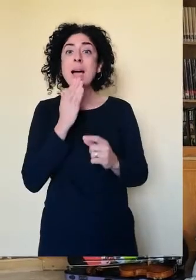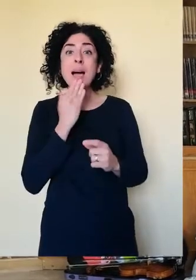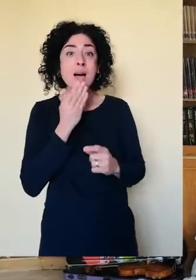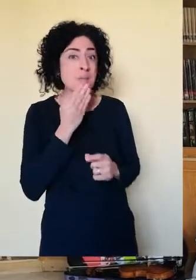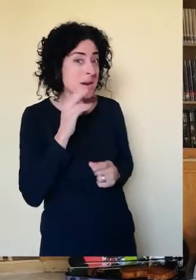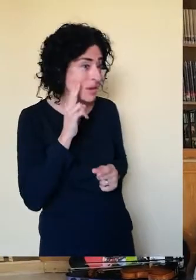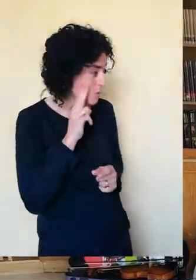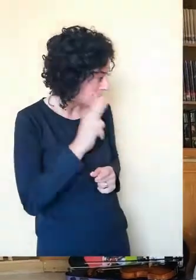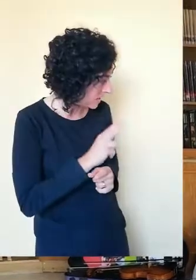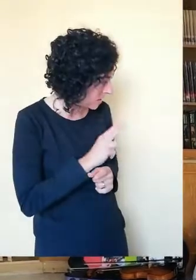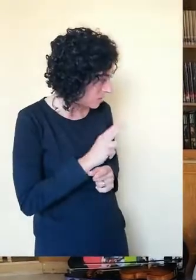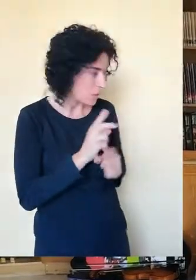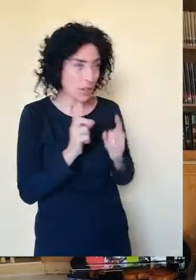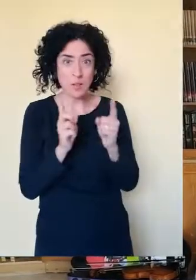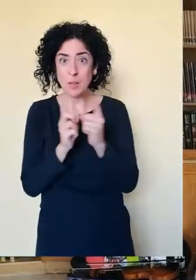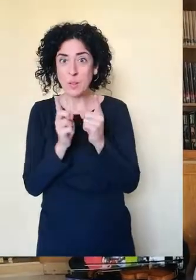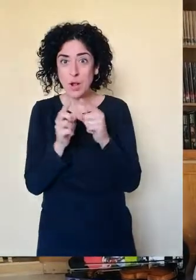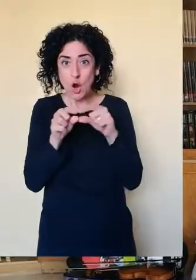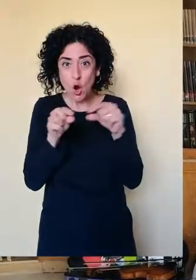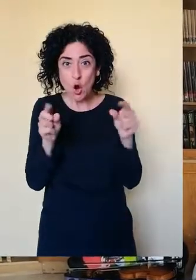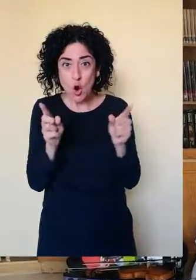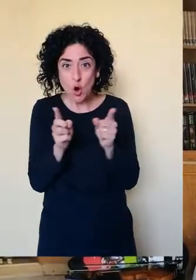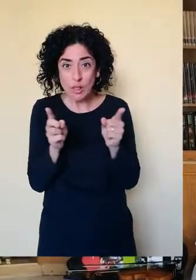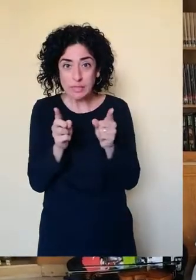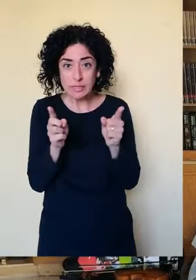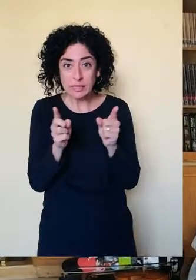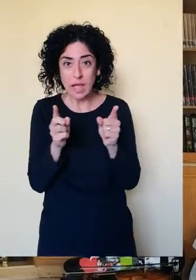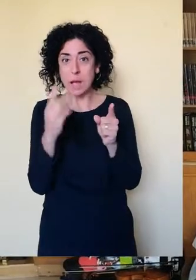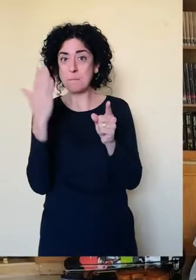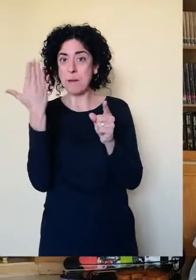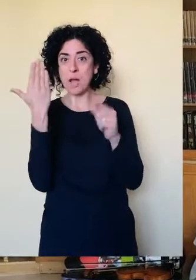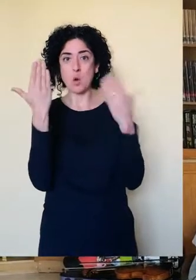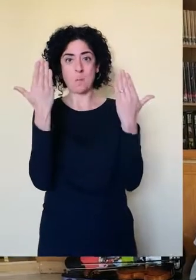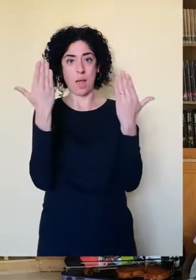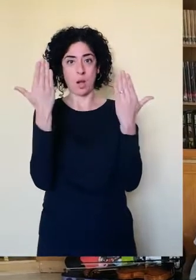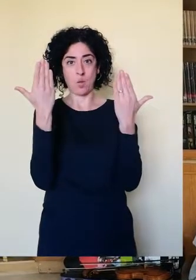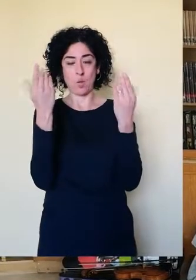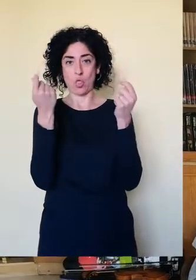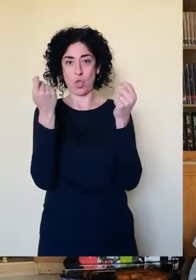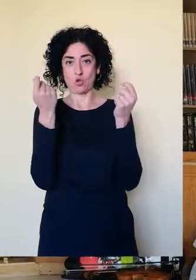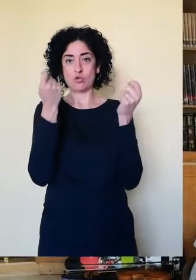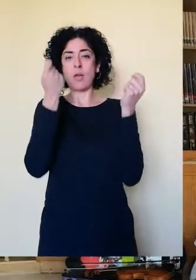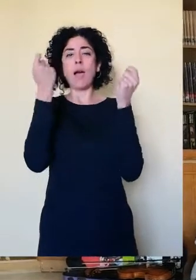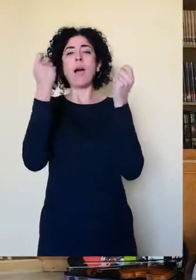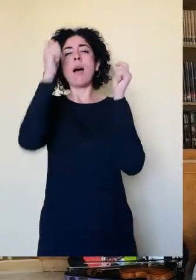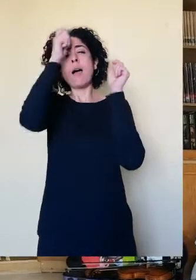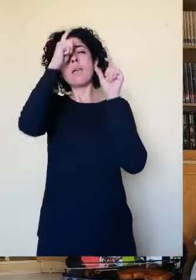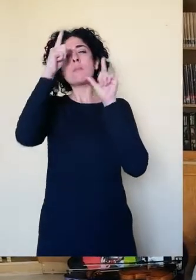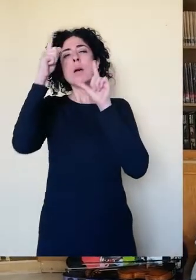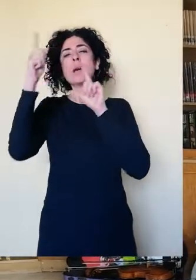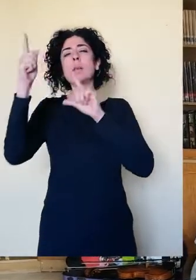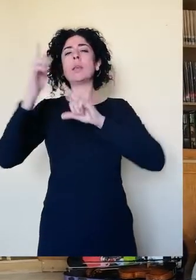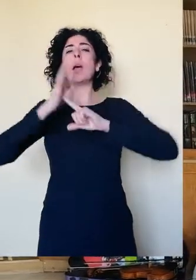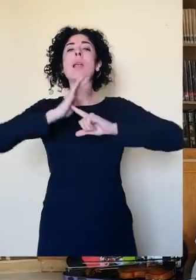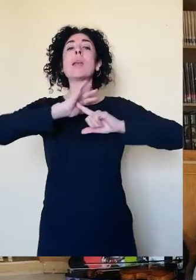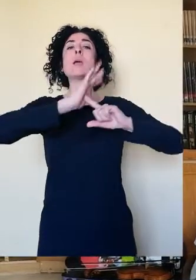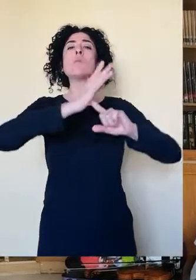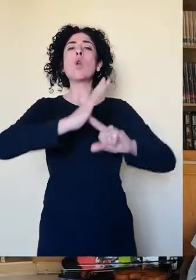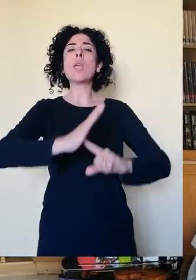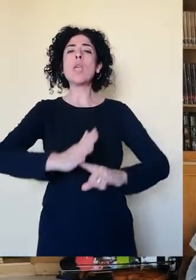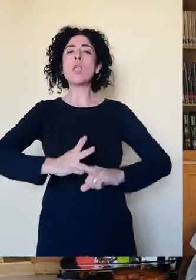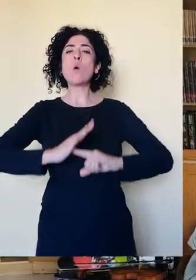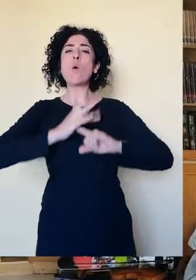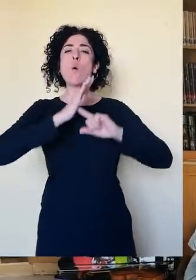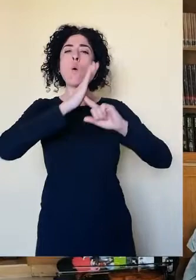son más cortitas, y con las cintas cada una en una mano, vamos a imaginarnos que somos un remolino de